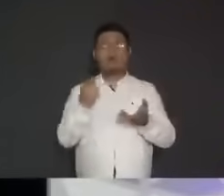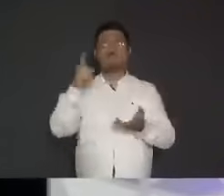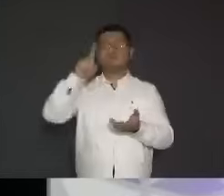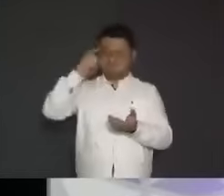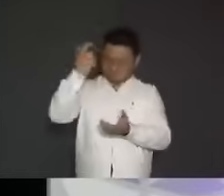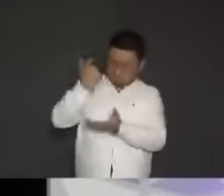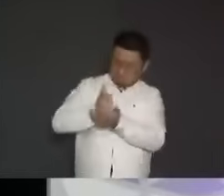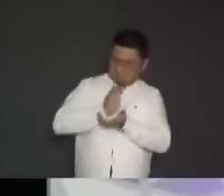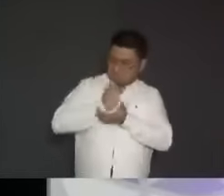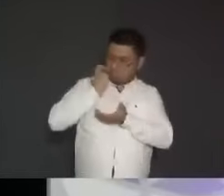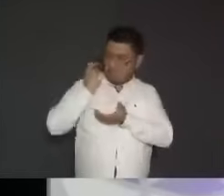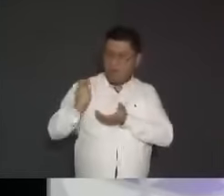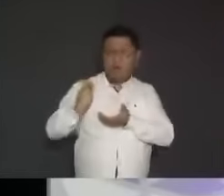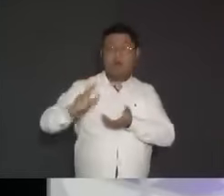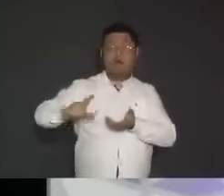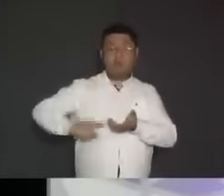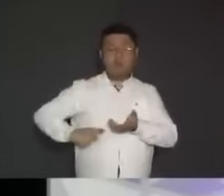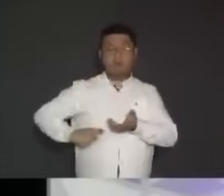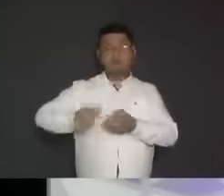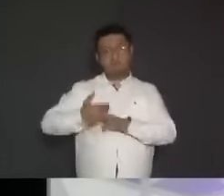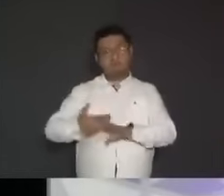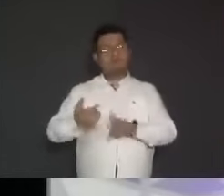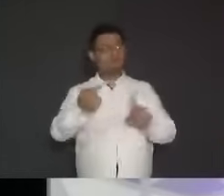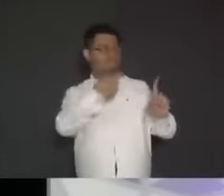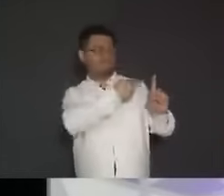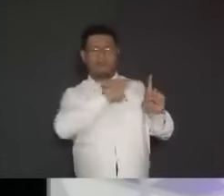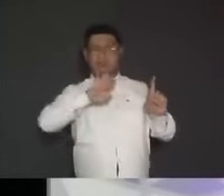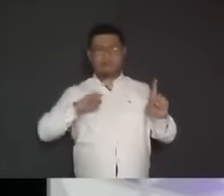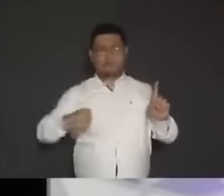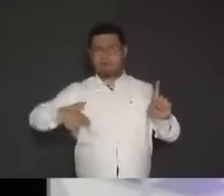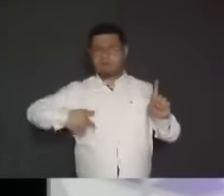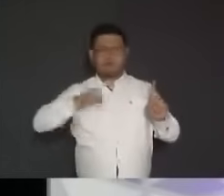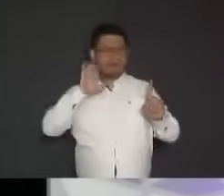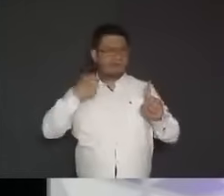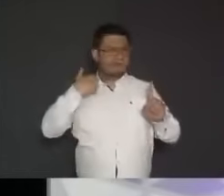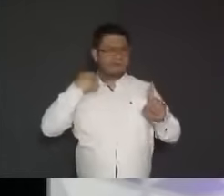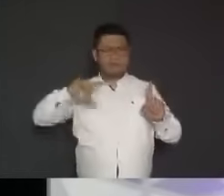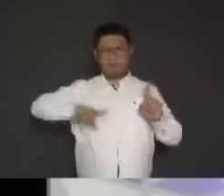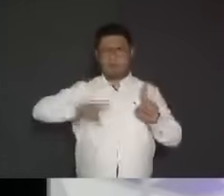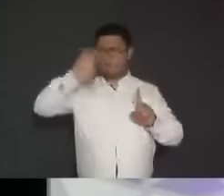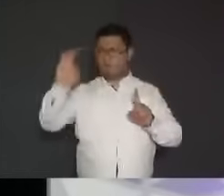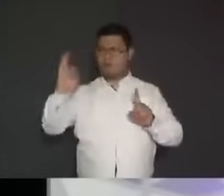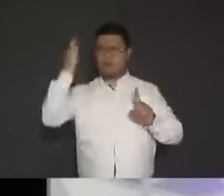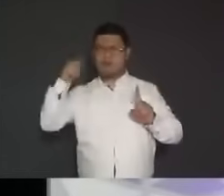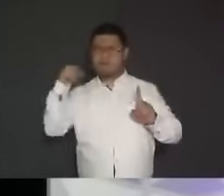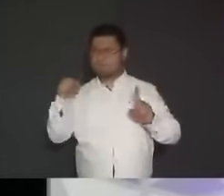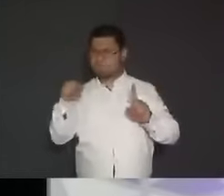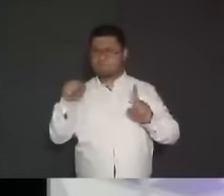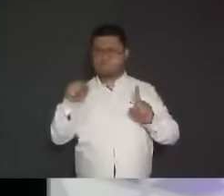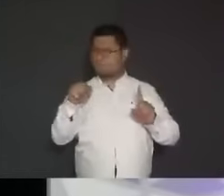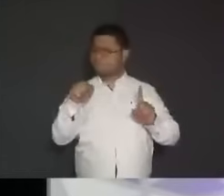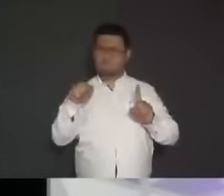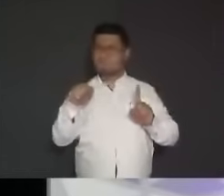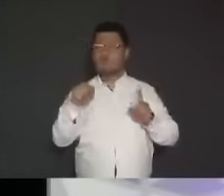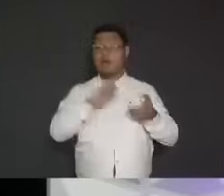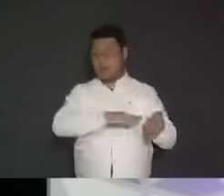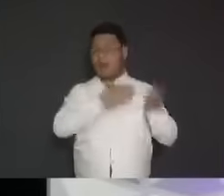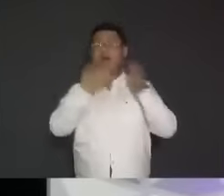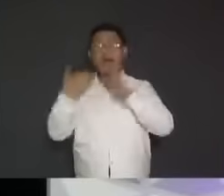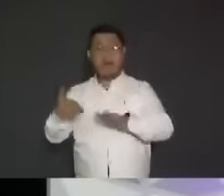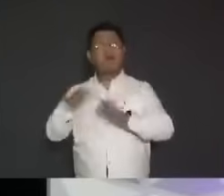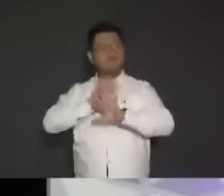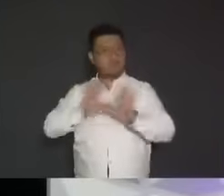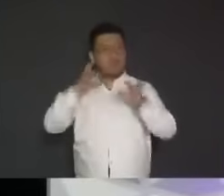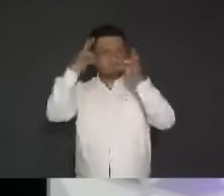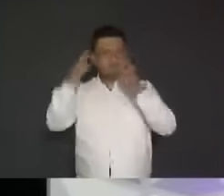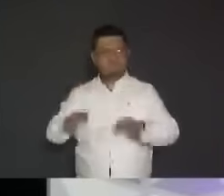como debió ser cuando lo eliminó el gobierno federal. También de manera urgente, vamos por instalar, a través de acuerdos